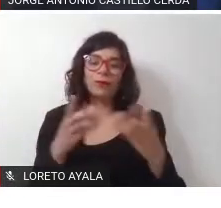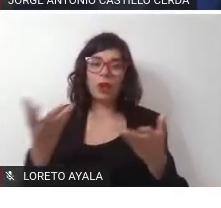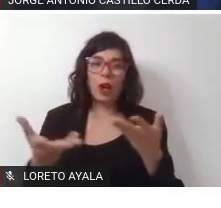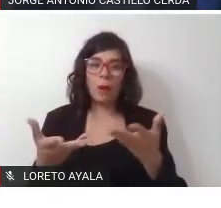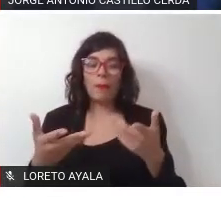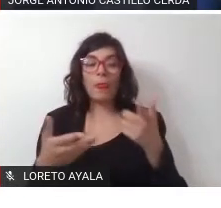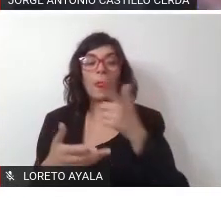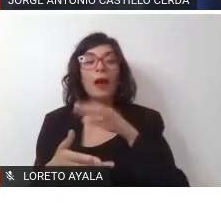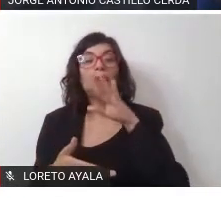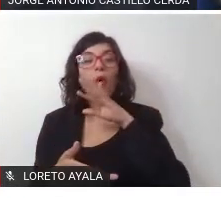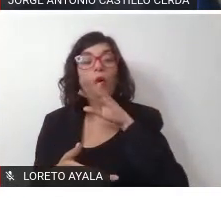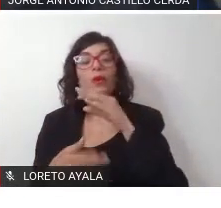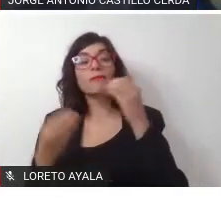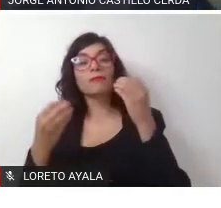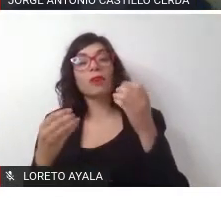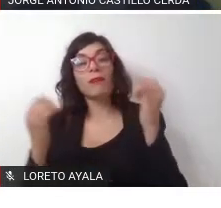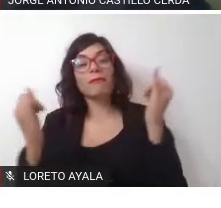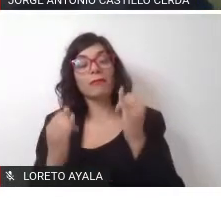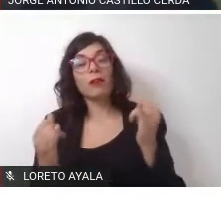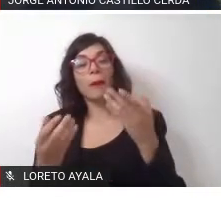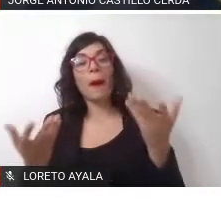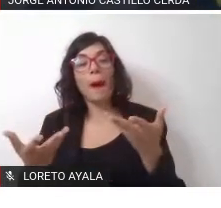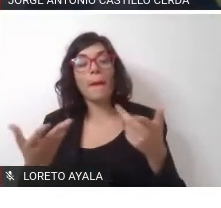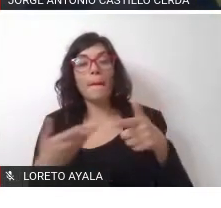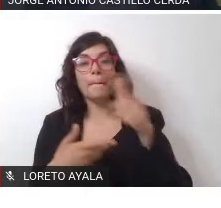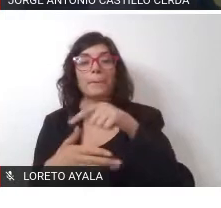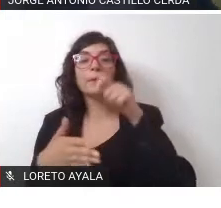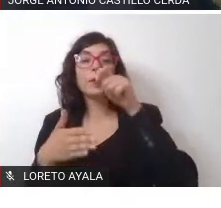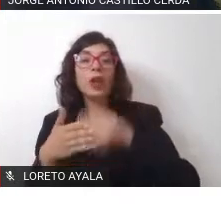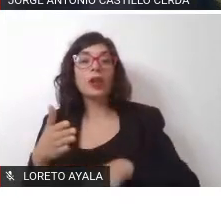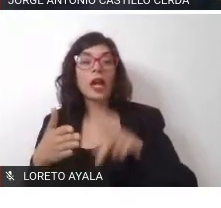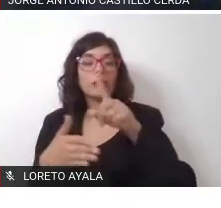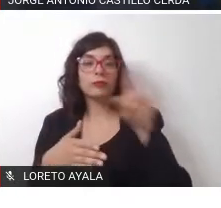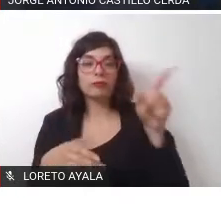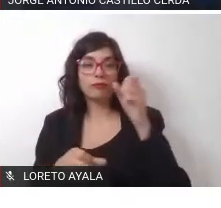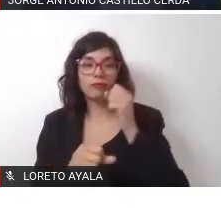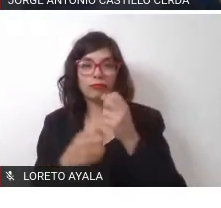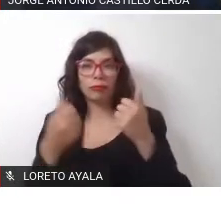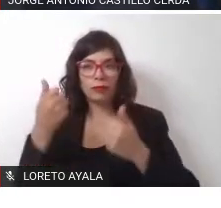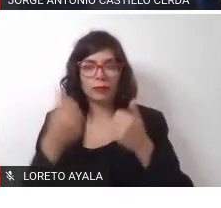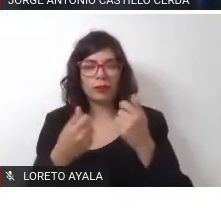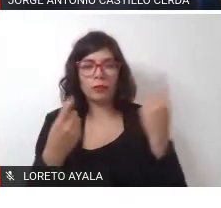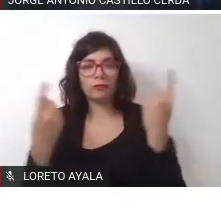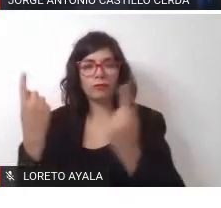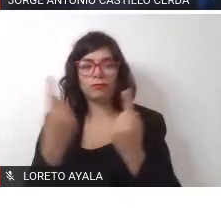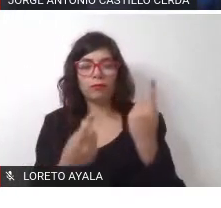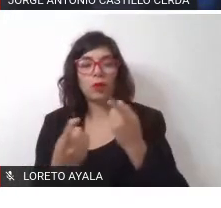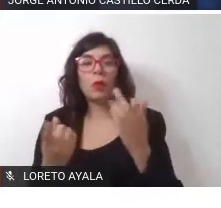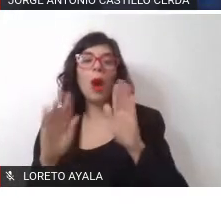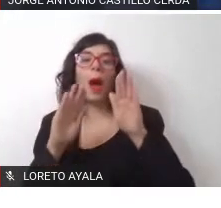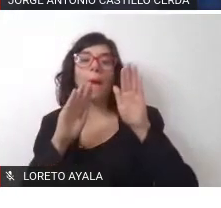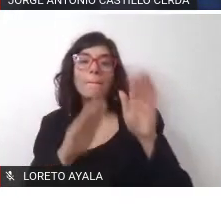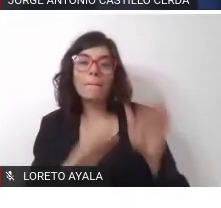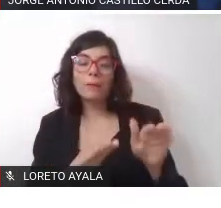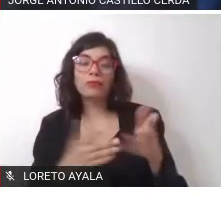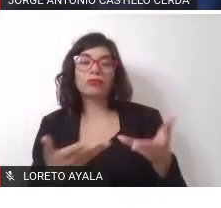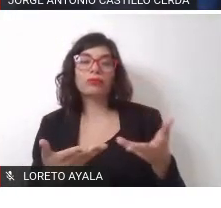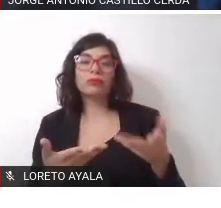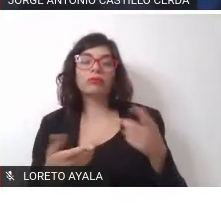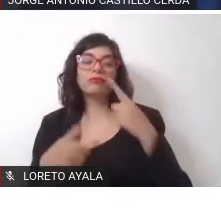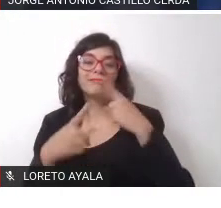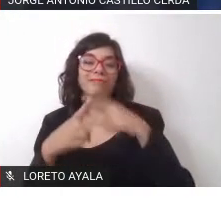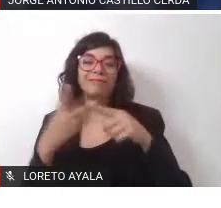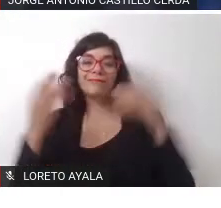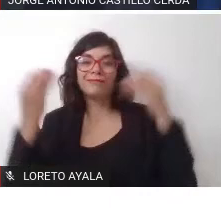buena forma el recurso en la contratación de profesionales o entidades para el apoyo de la